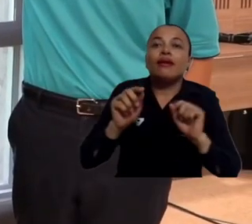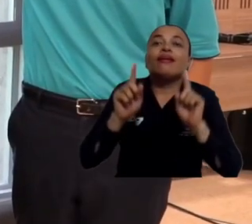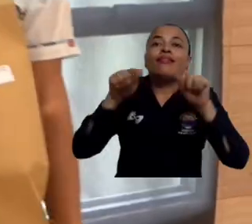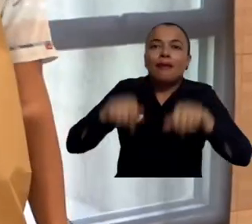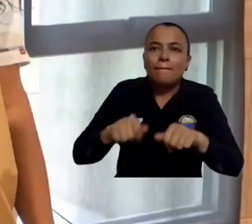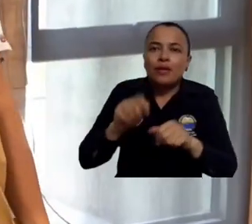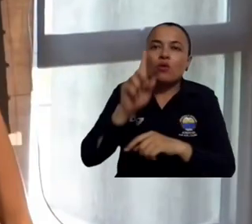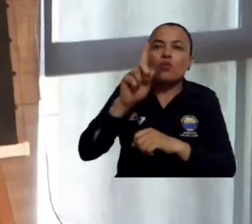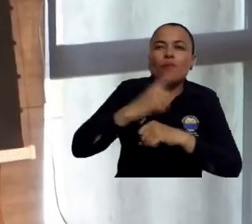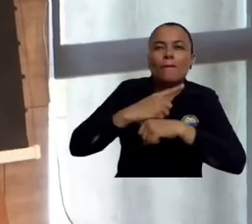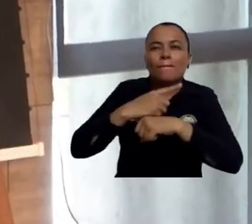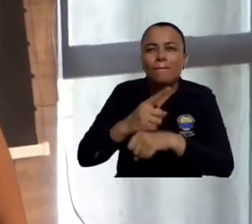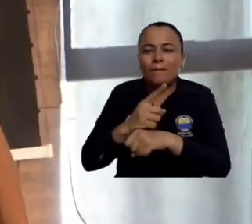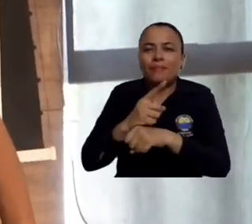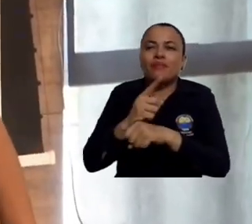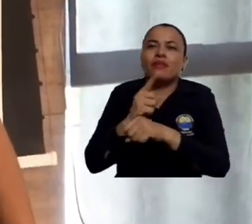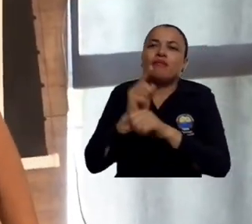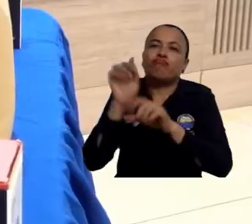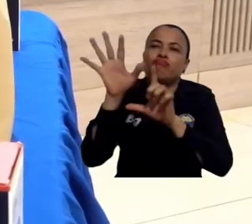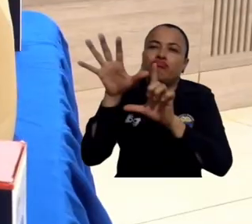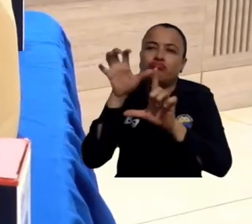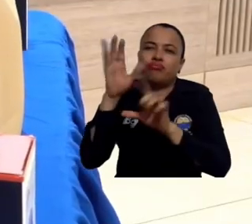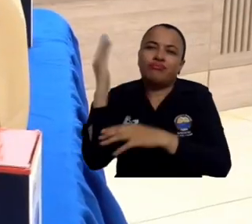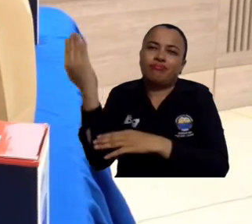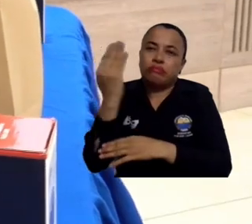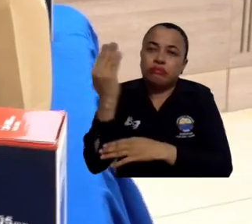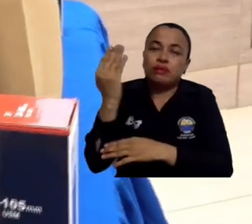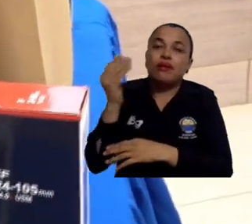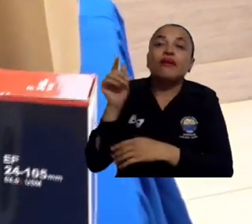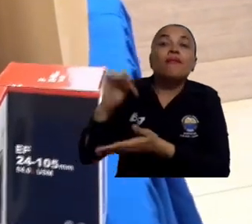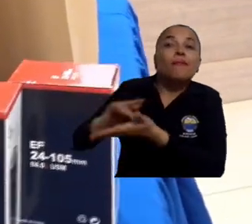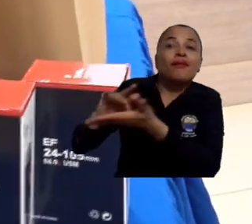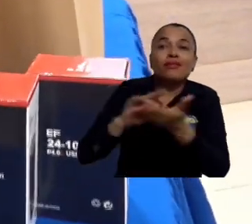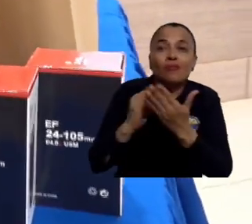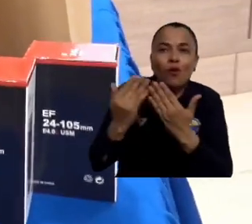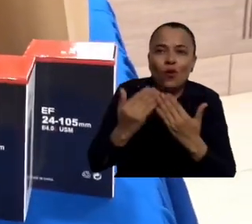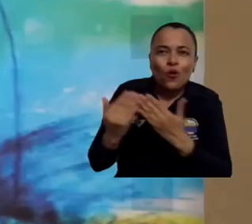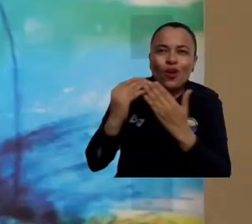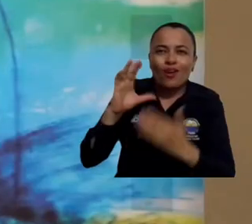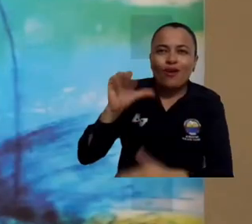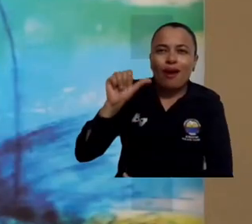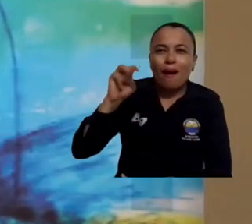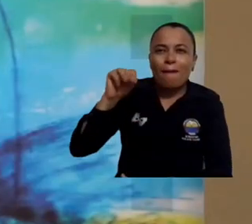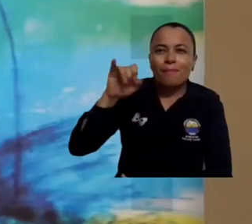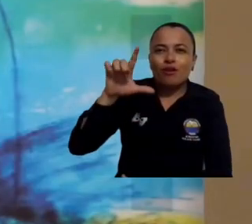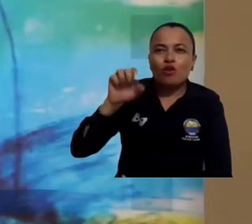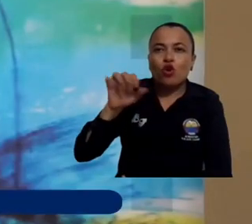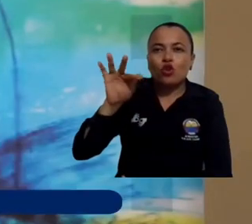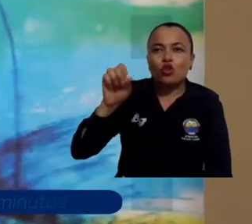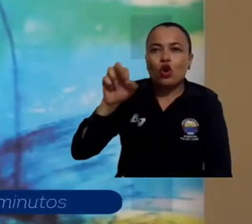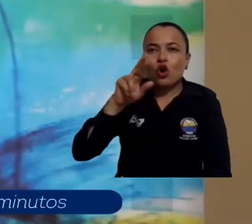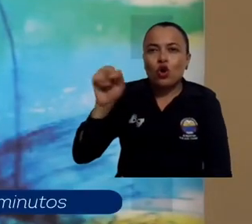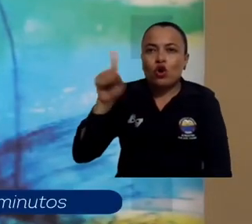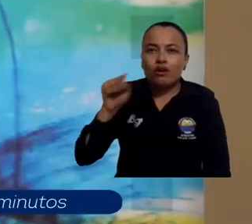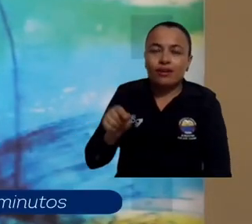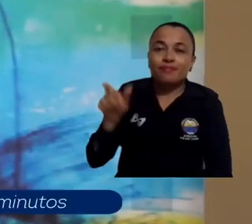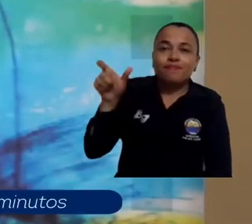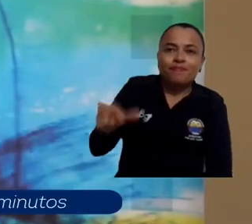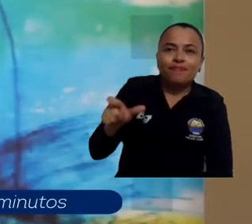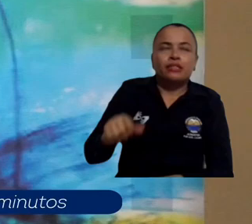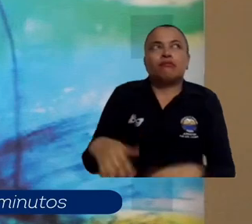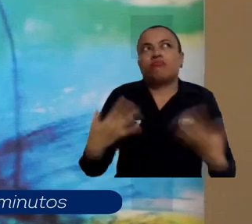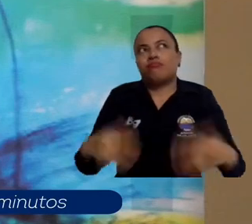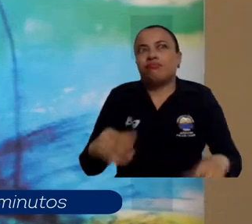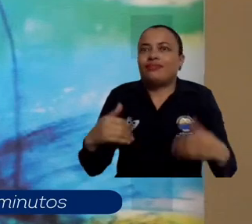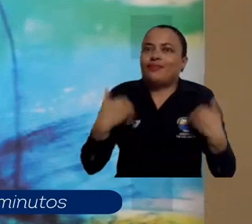participaron estudiantes de la Institución Educativa Distrital Camilo Torres. Muy emocionada, una oportunidad, una universidad que le permita a